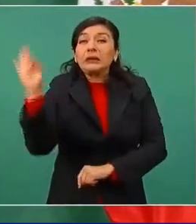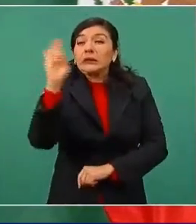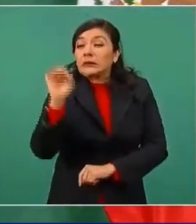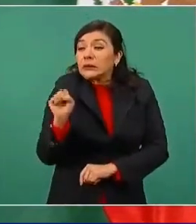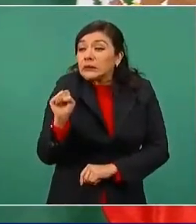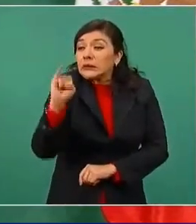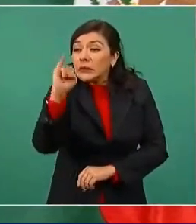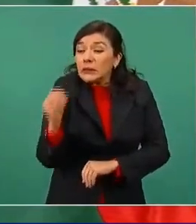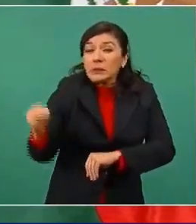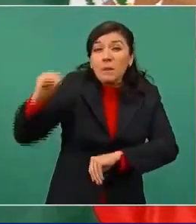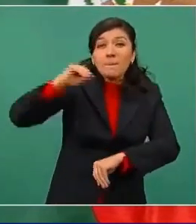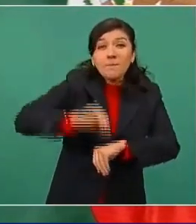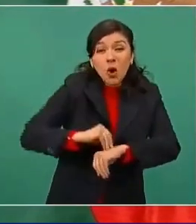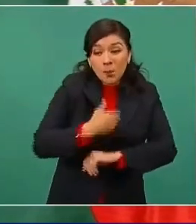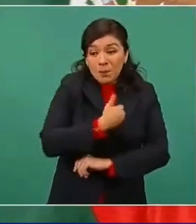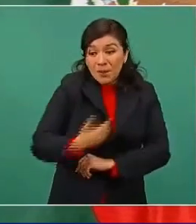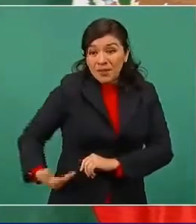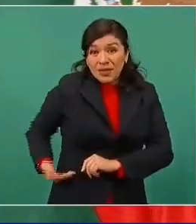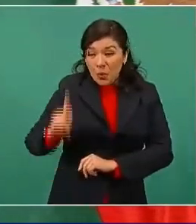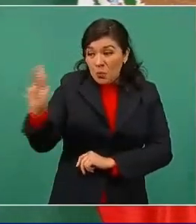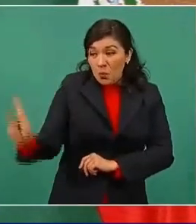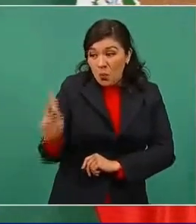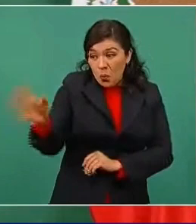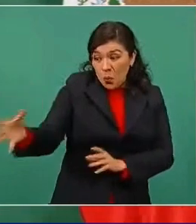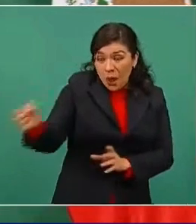estuviese bien